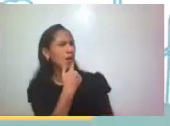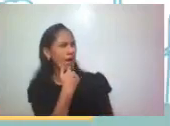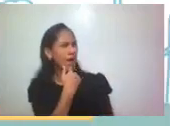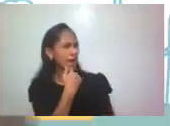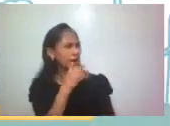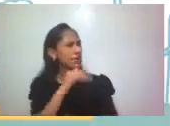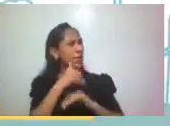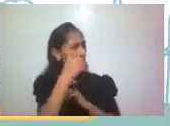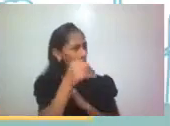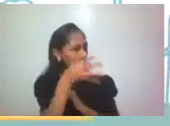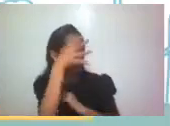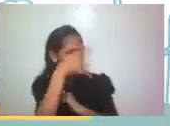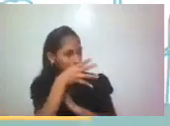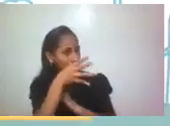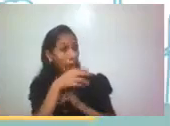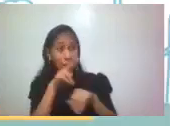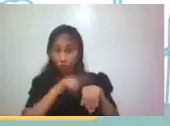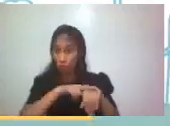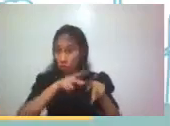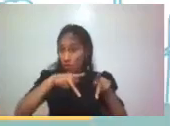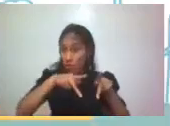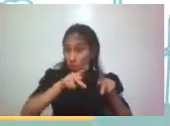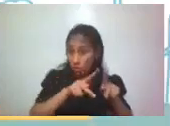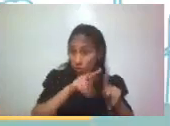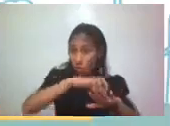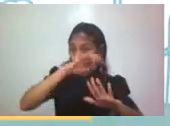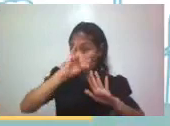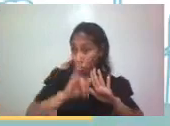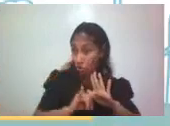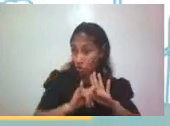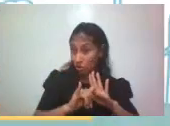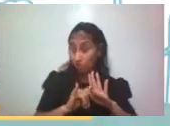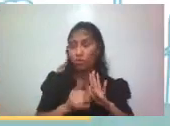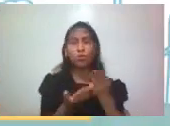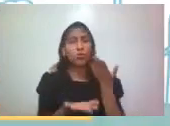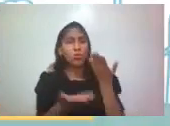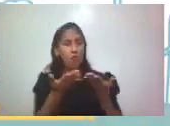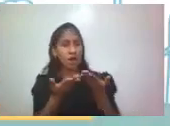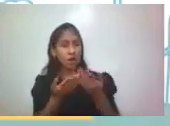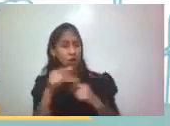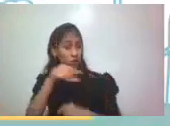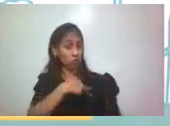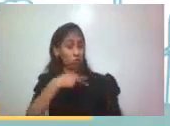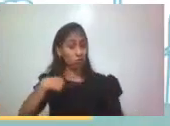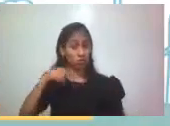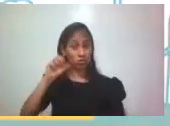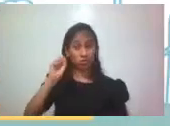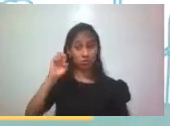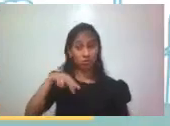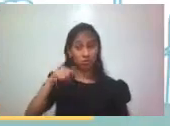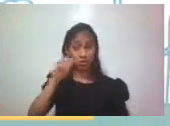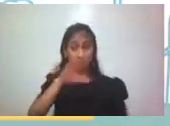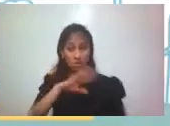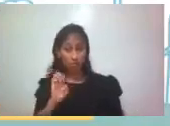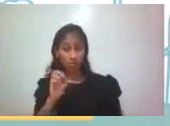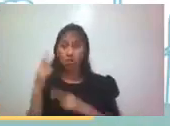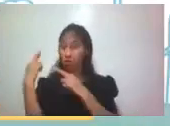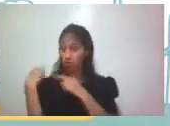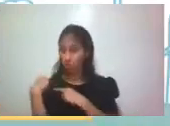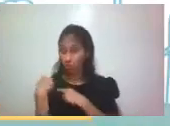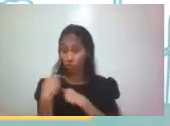habilitar o dar un permiso a un proyecto de inversión. Entonces, el SENACE centra su función